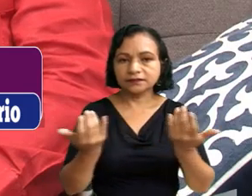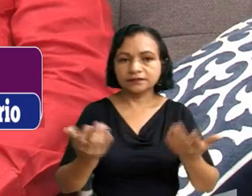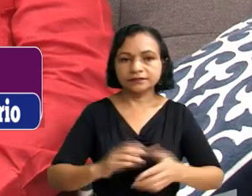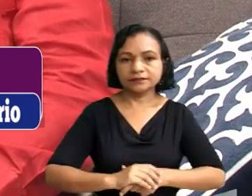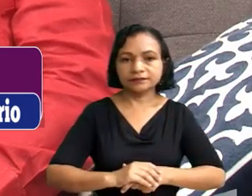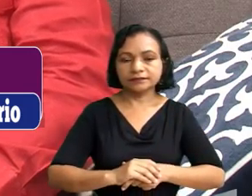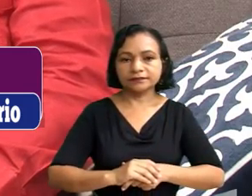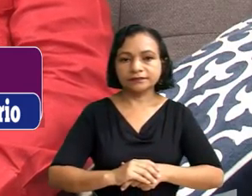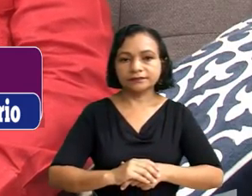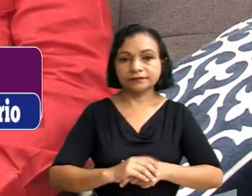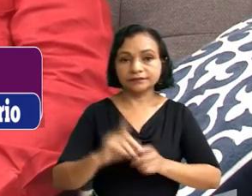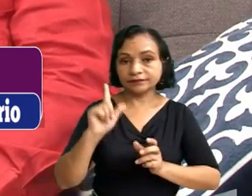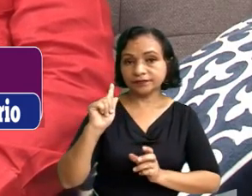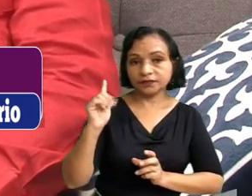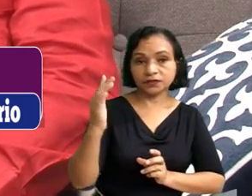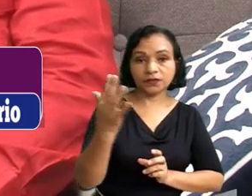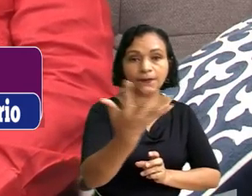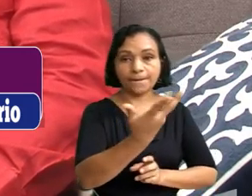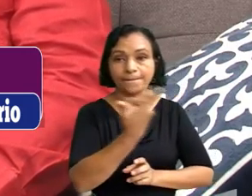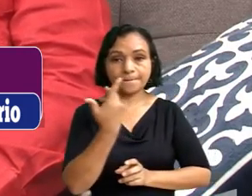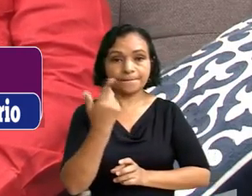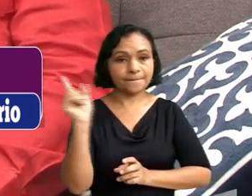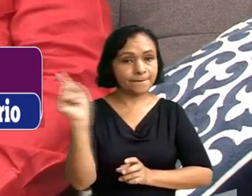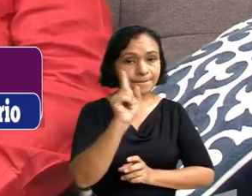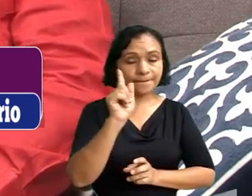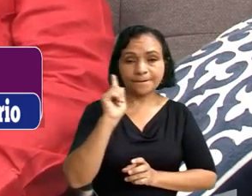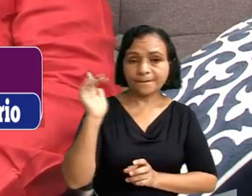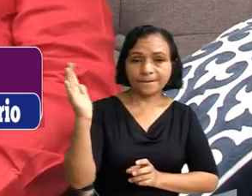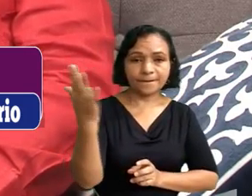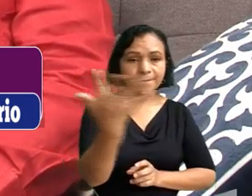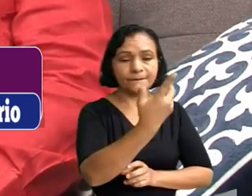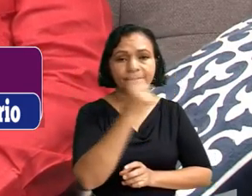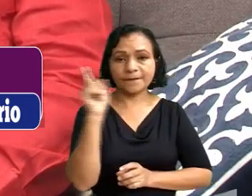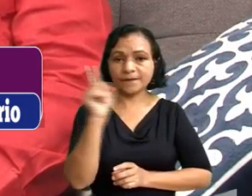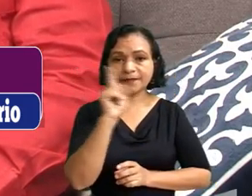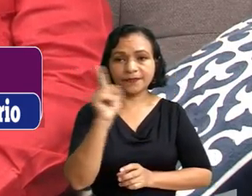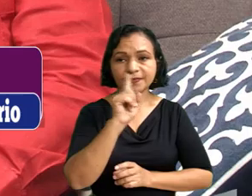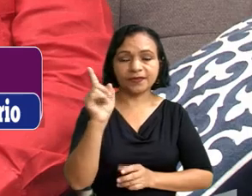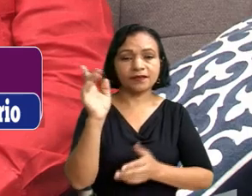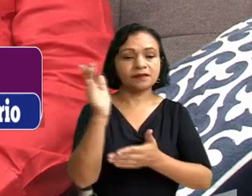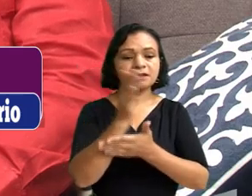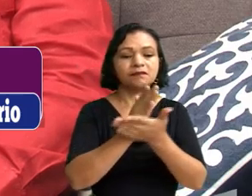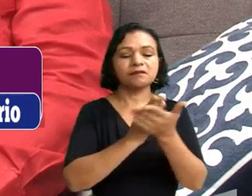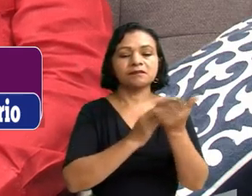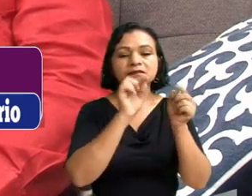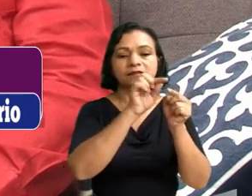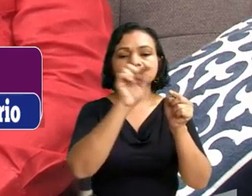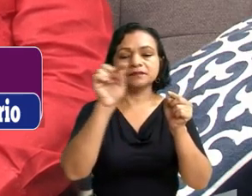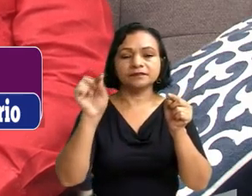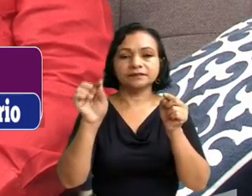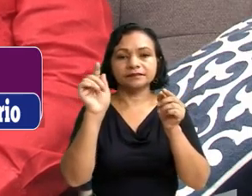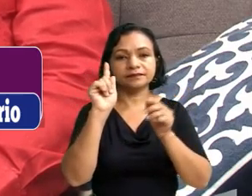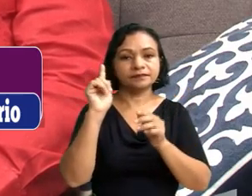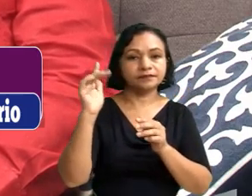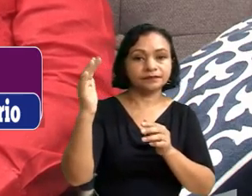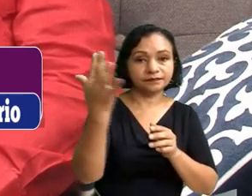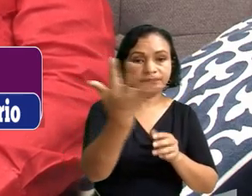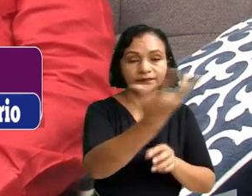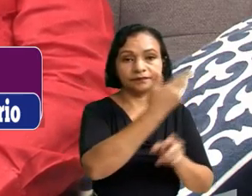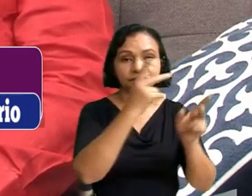que no son la mayoría yo creo que no son los mayores son una minoría la inmensa mayoría